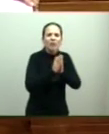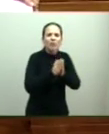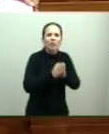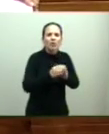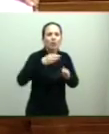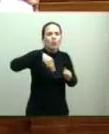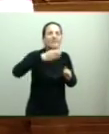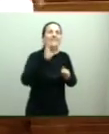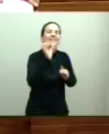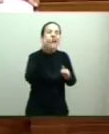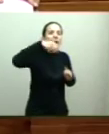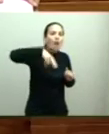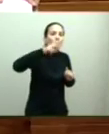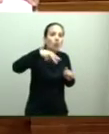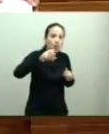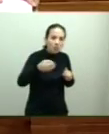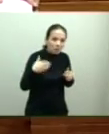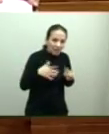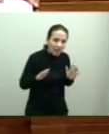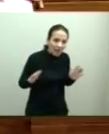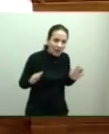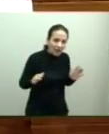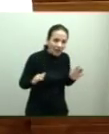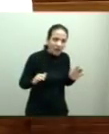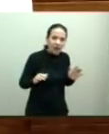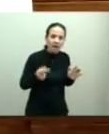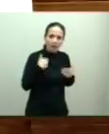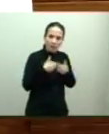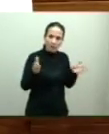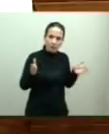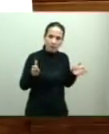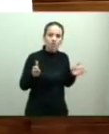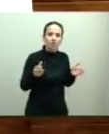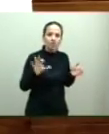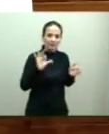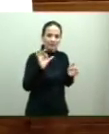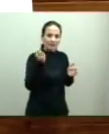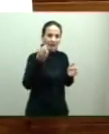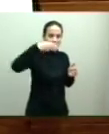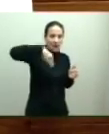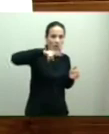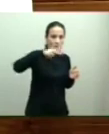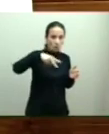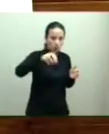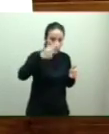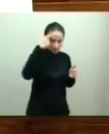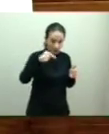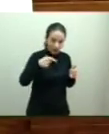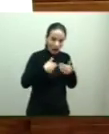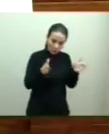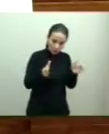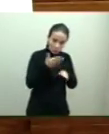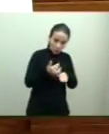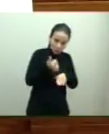El Pozo Samuño nada, no pasa nada, ¿no? No, no, El Pozo Samuño está abierto, está en activo. Oye, ya lo sabéis, hay que producir más. Bueno,